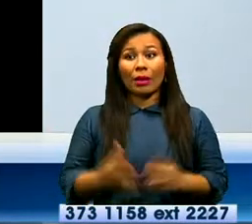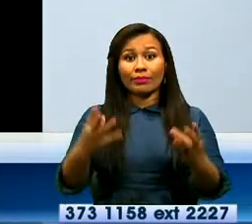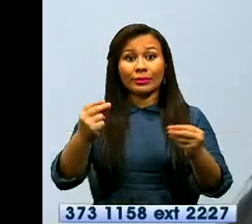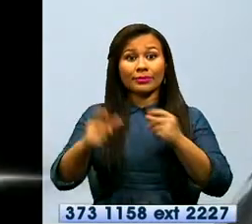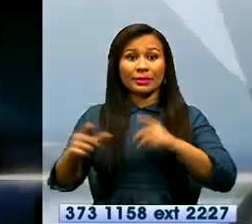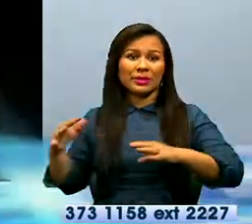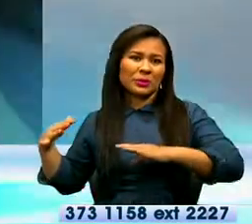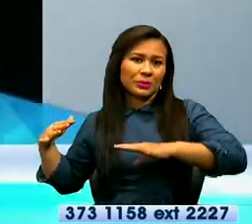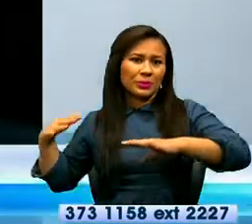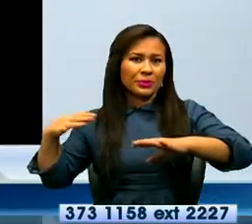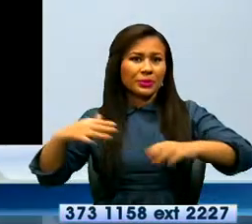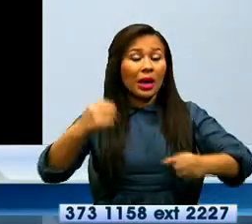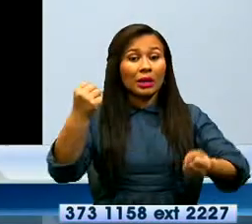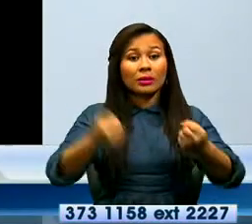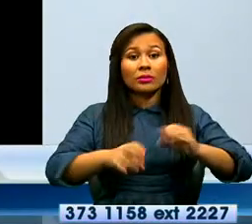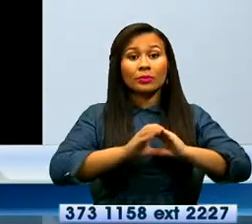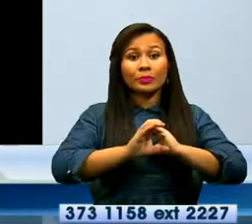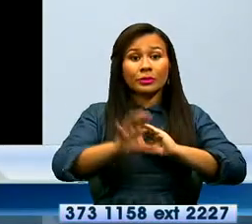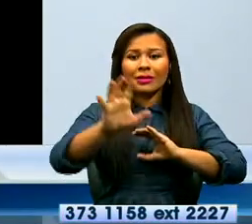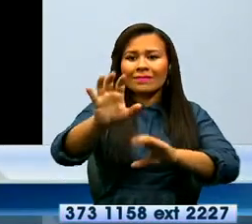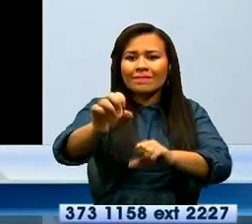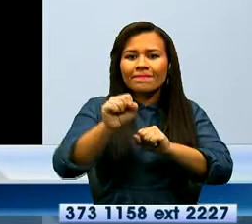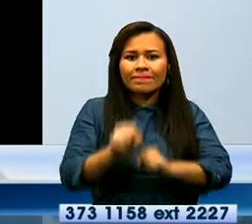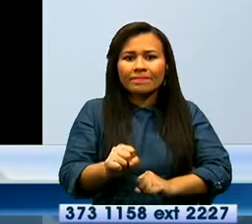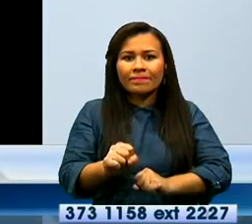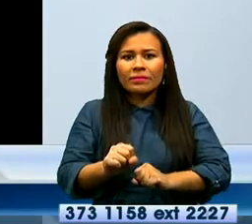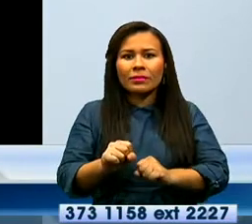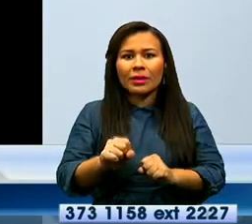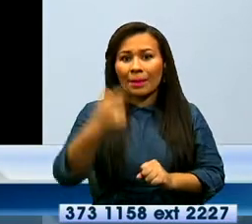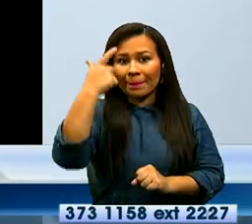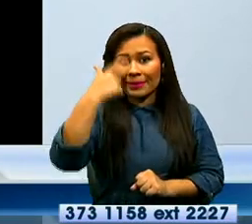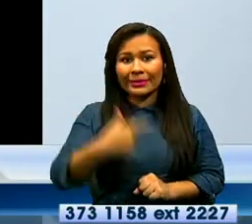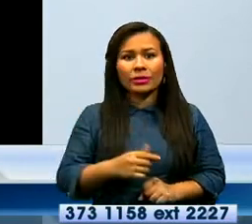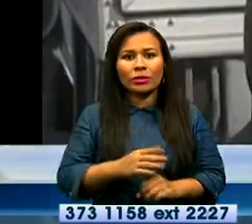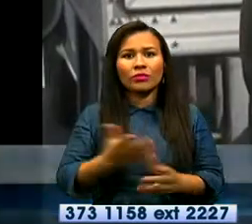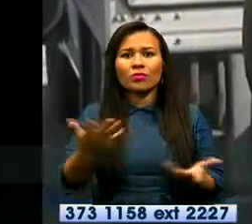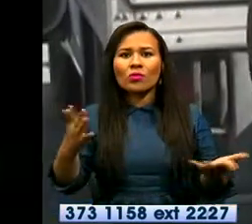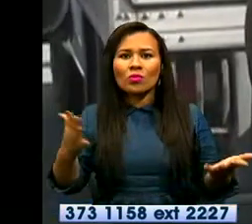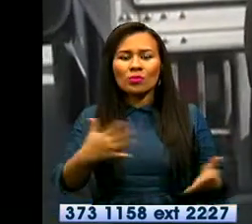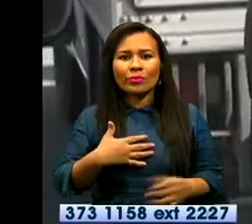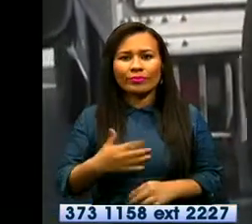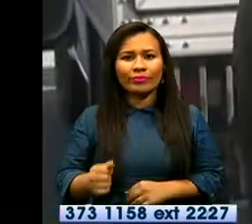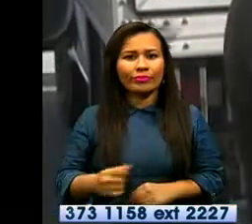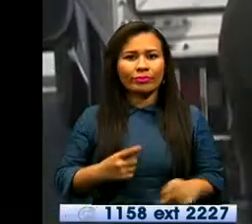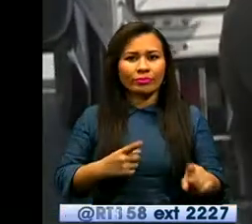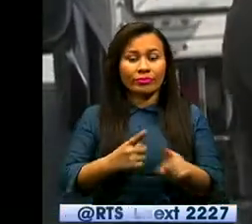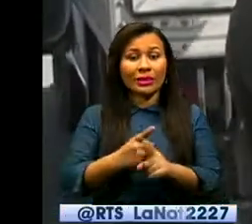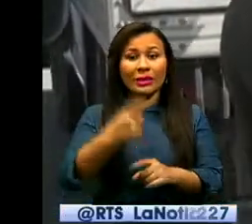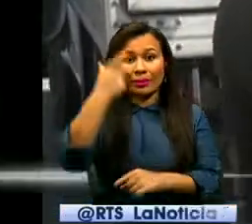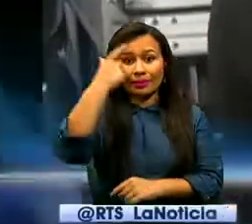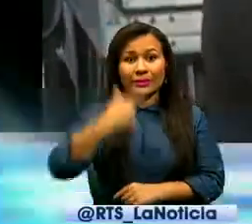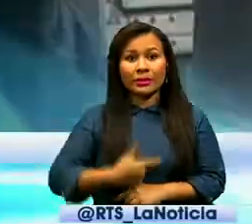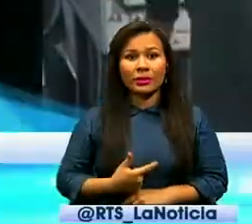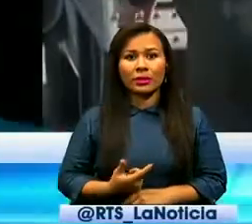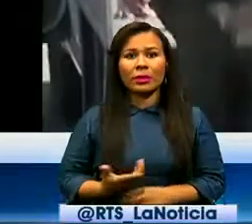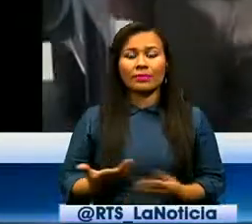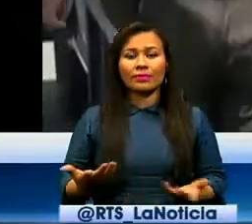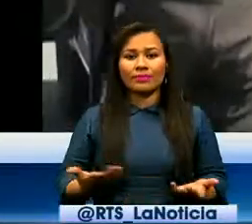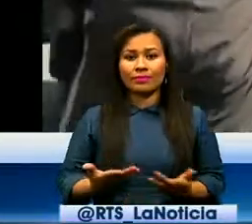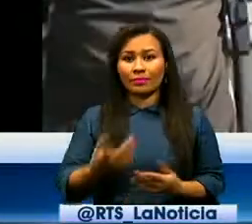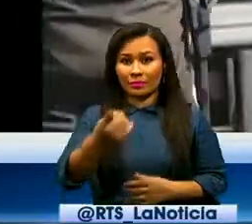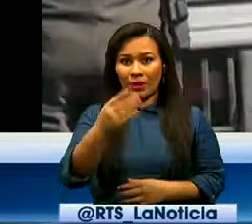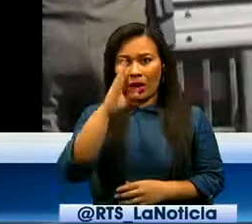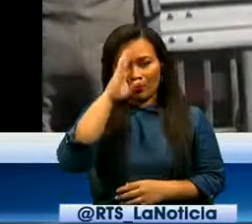sector le procede a detener el vehículo, en lo cual ya no se encontraba el conductor. Ahora piden que se haga justicia y una